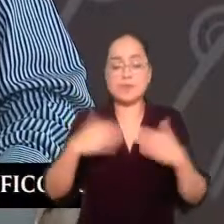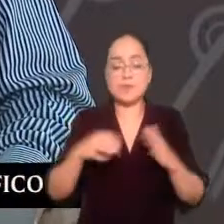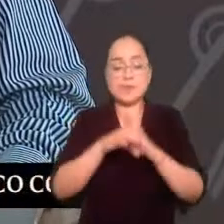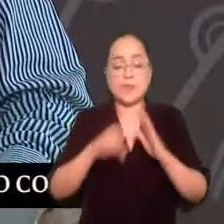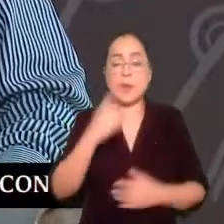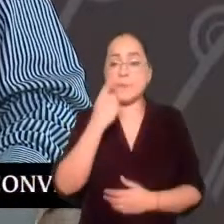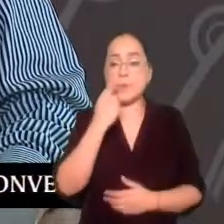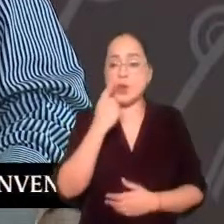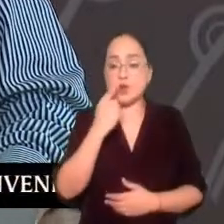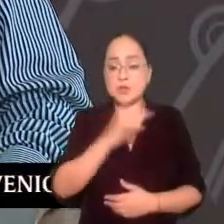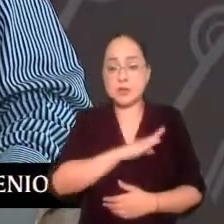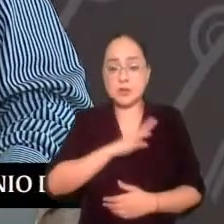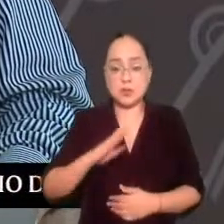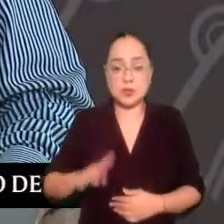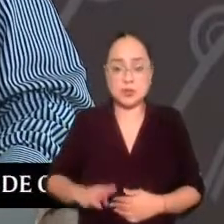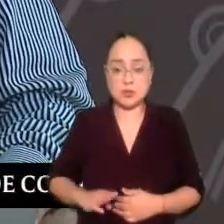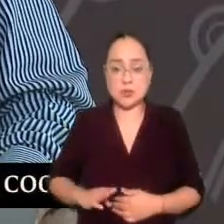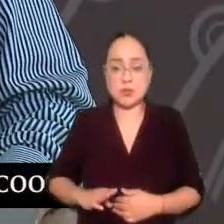municipales,